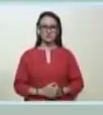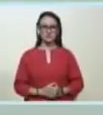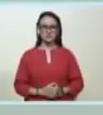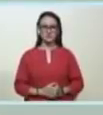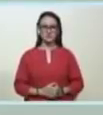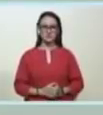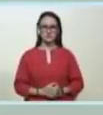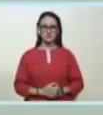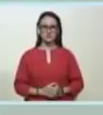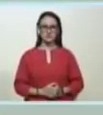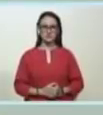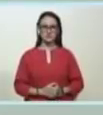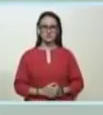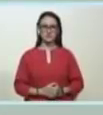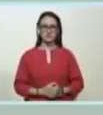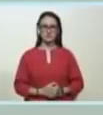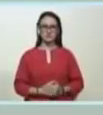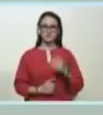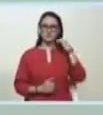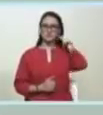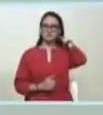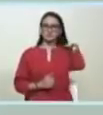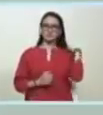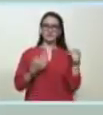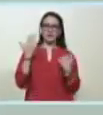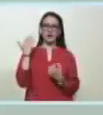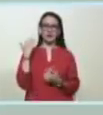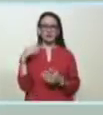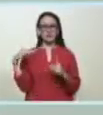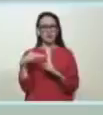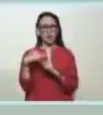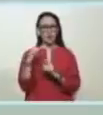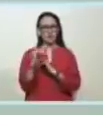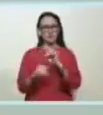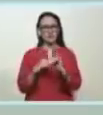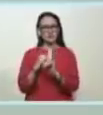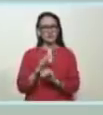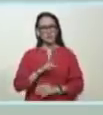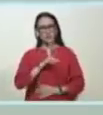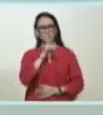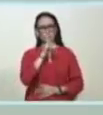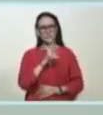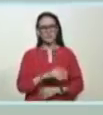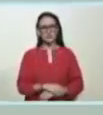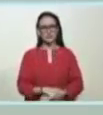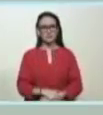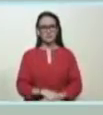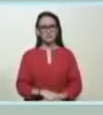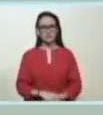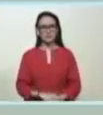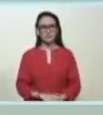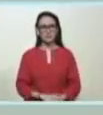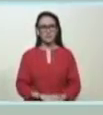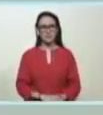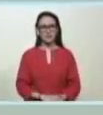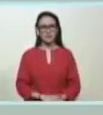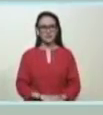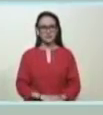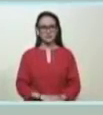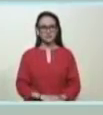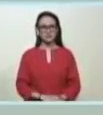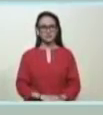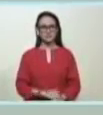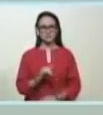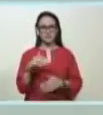Nunca habíamos presenciado un ataque internacional tan inclemente como el que caracterizó